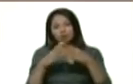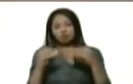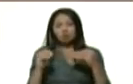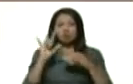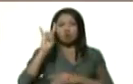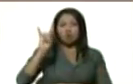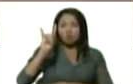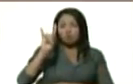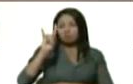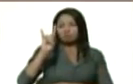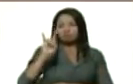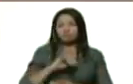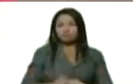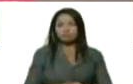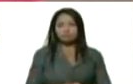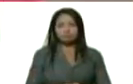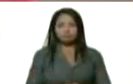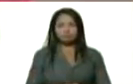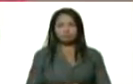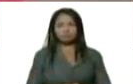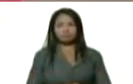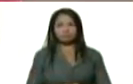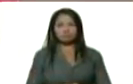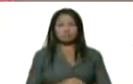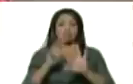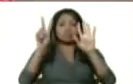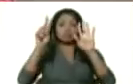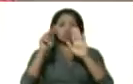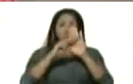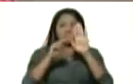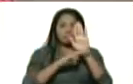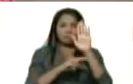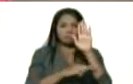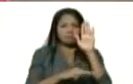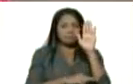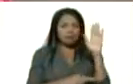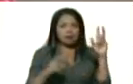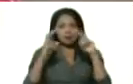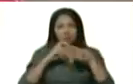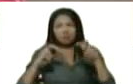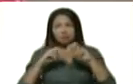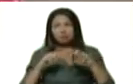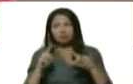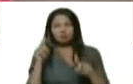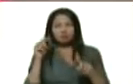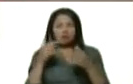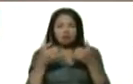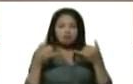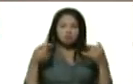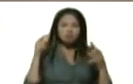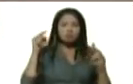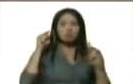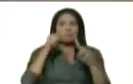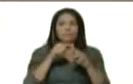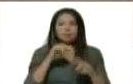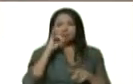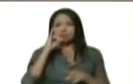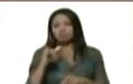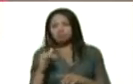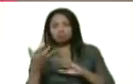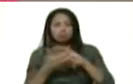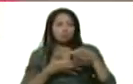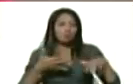lunes. Con estas siete líneas, todos los lunes, revisar una línea, una meta, una denuncia, un